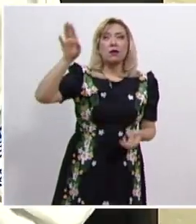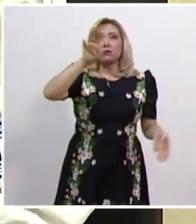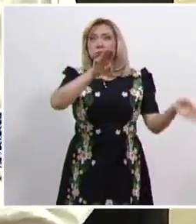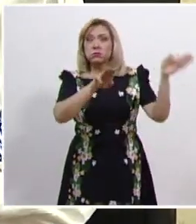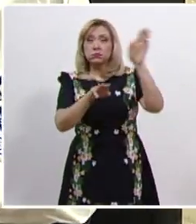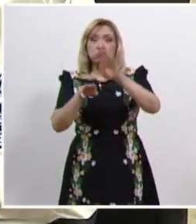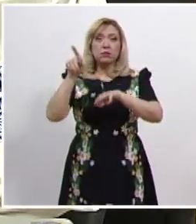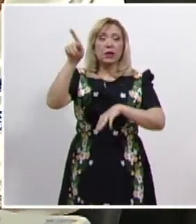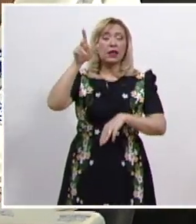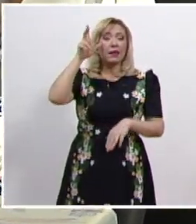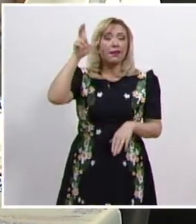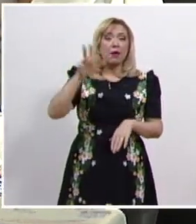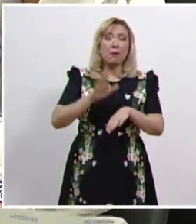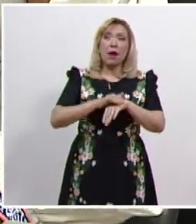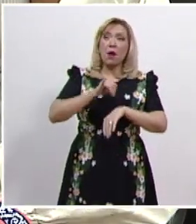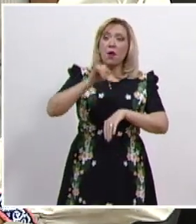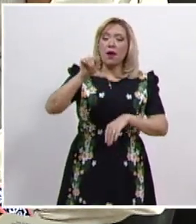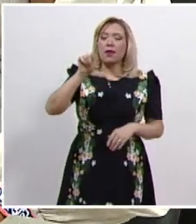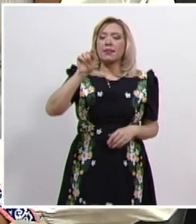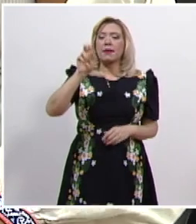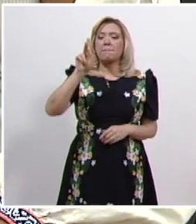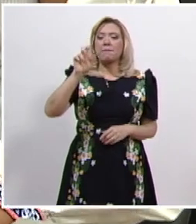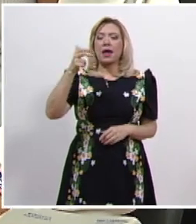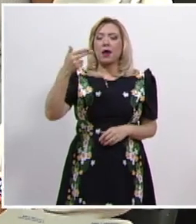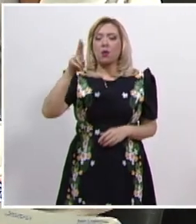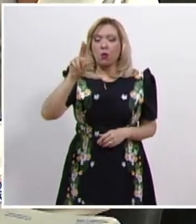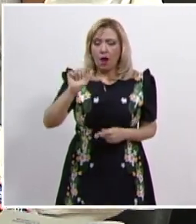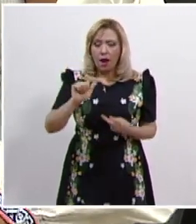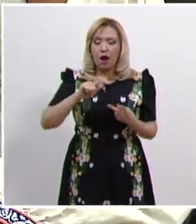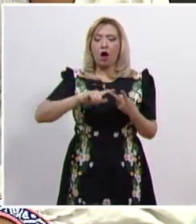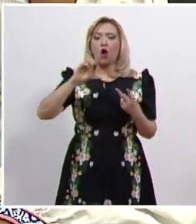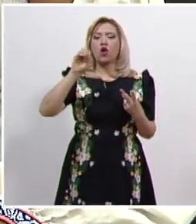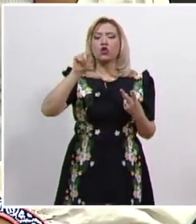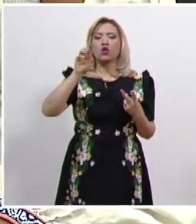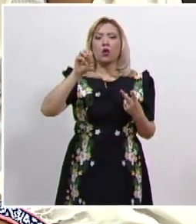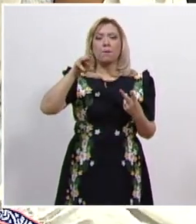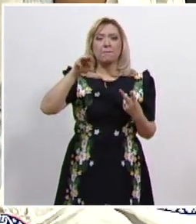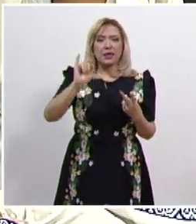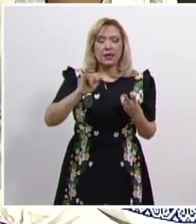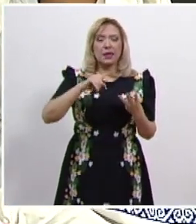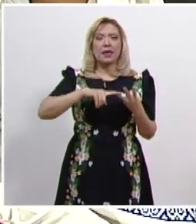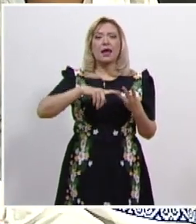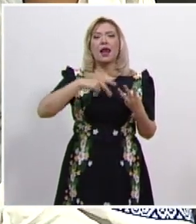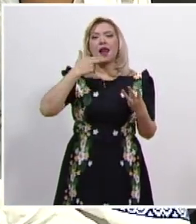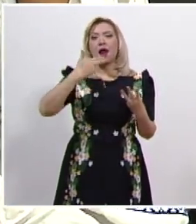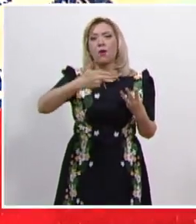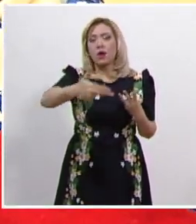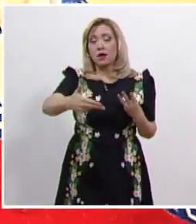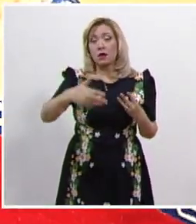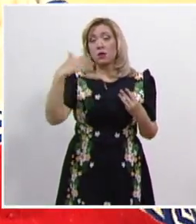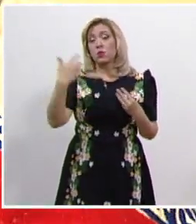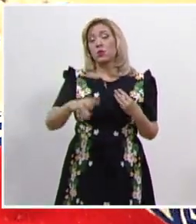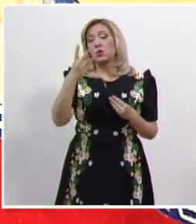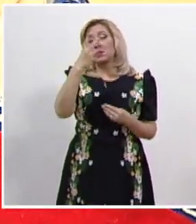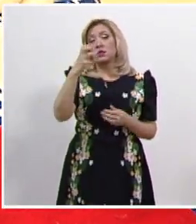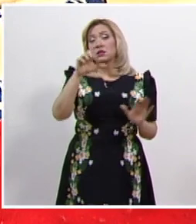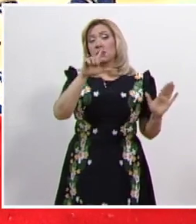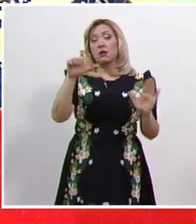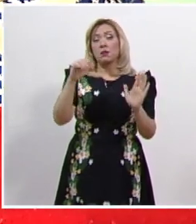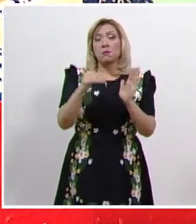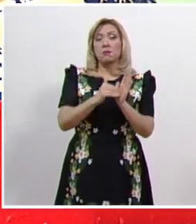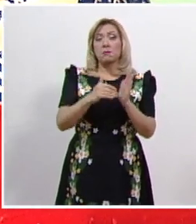Hidalguense, en las zonas Tepehua, Otomí y Náhuatl, en donde viven más de 362,000 personas hablantes de alguna lengua